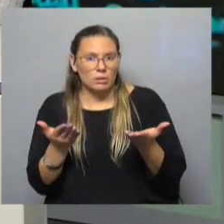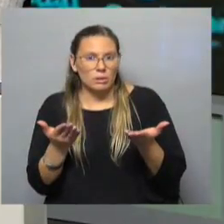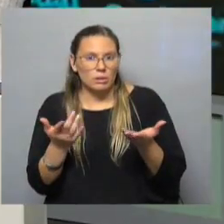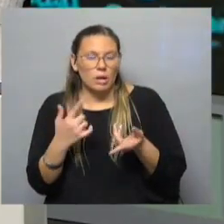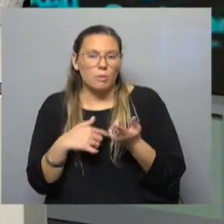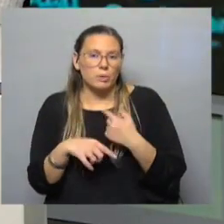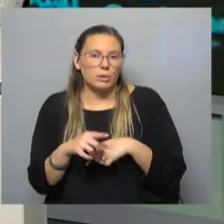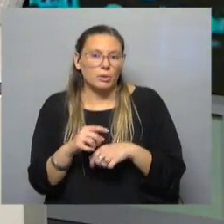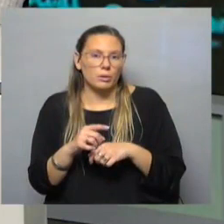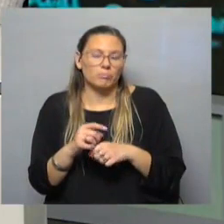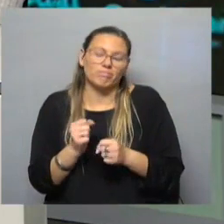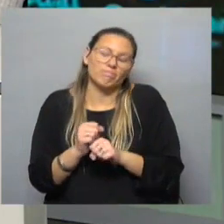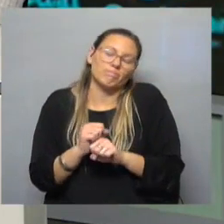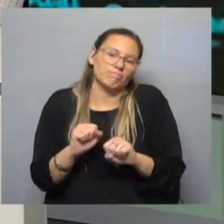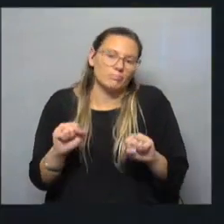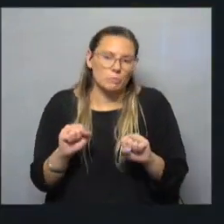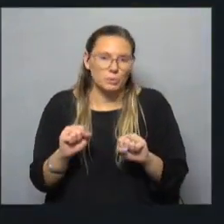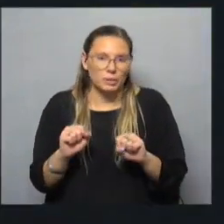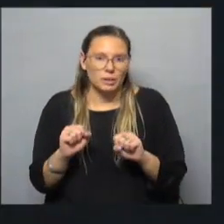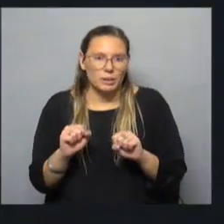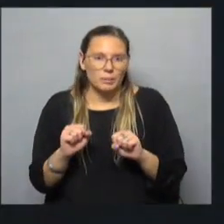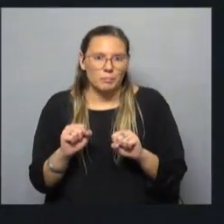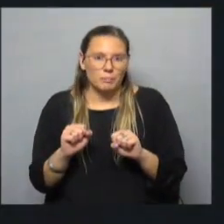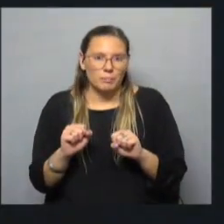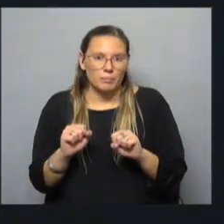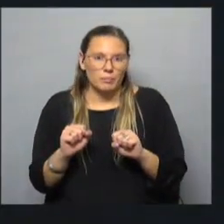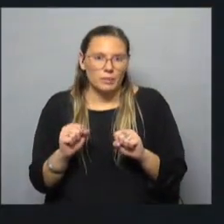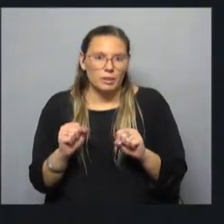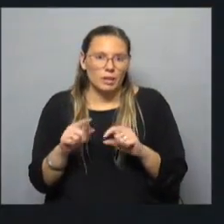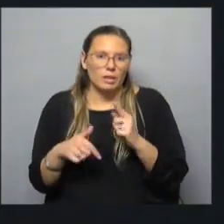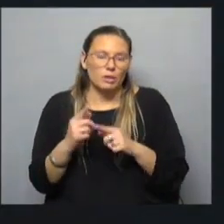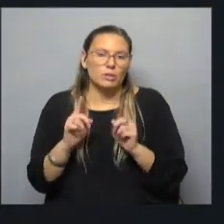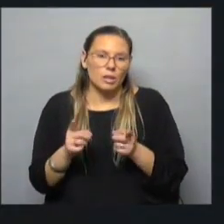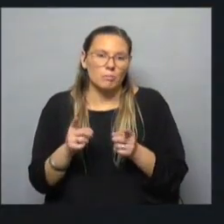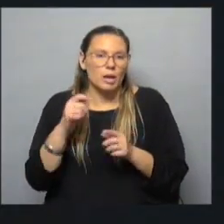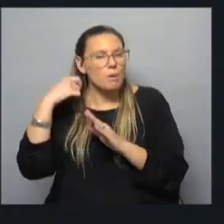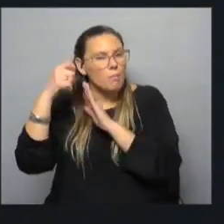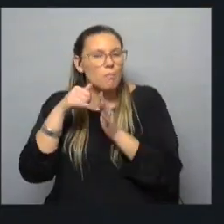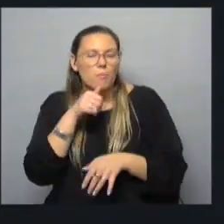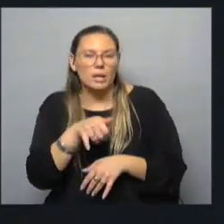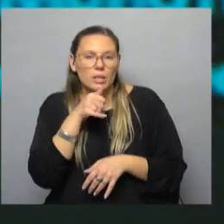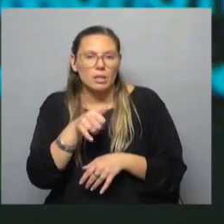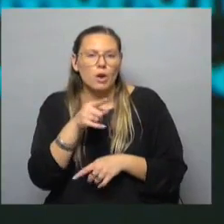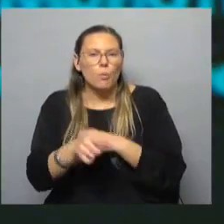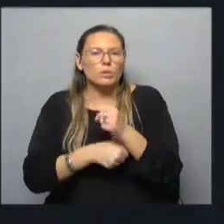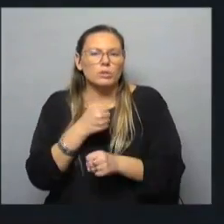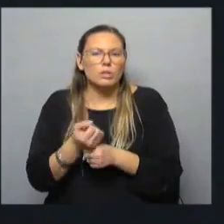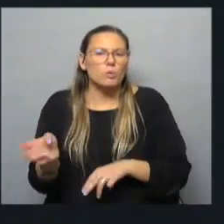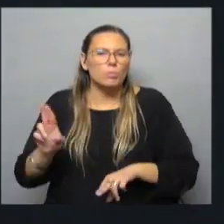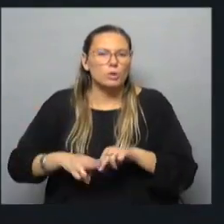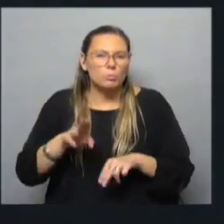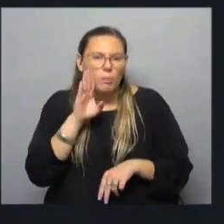pero bueno, no pude. Y bueno, eso trata un poco también la peli, ¿no? ¿Cuántos años tenías cuando falleció tu